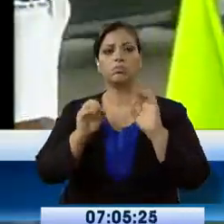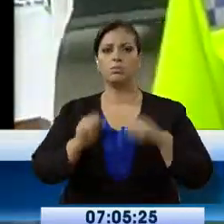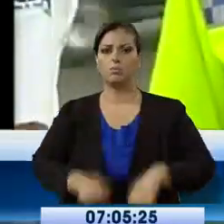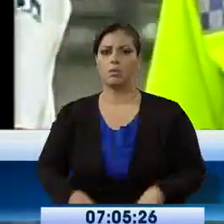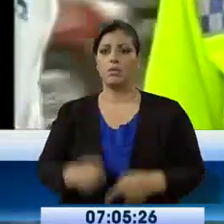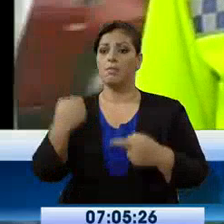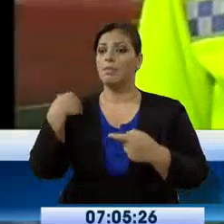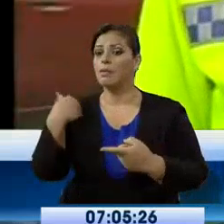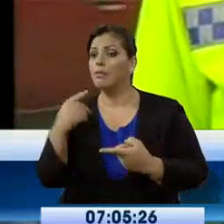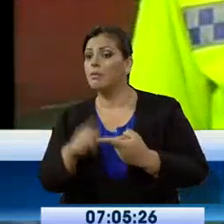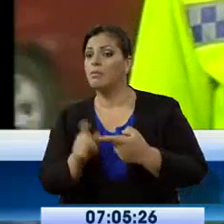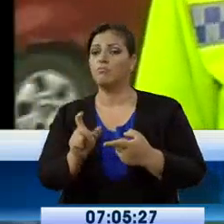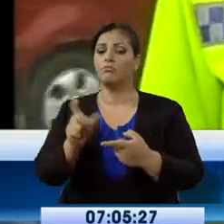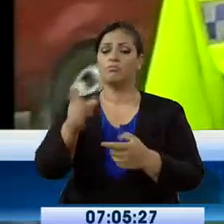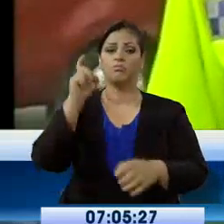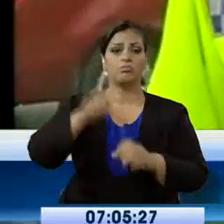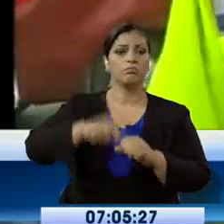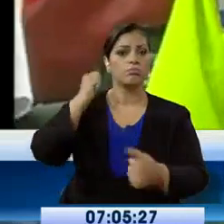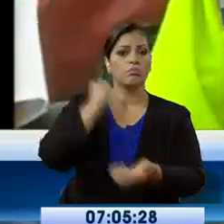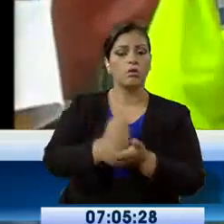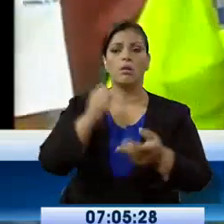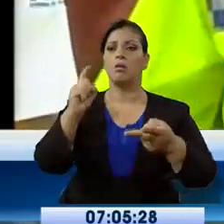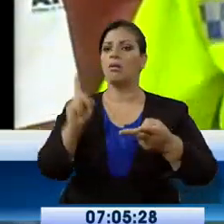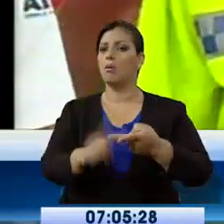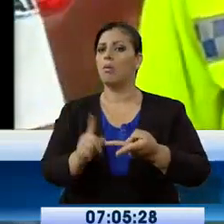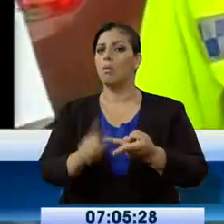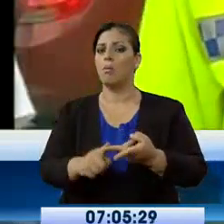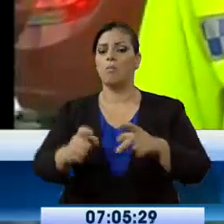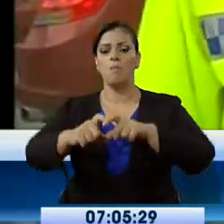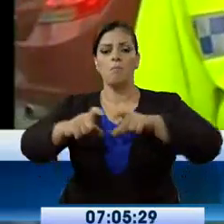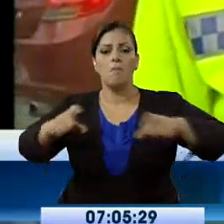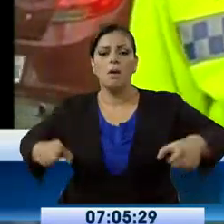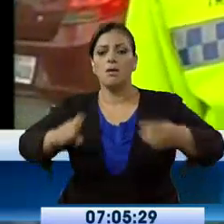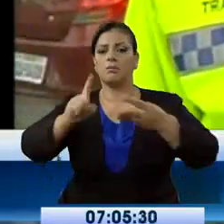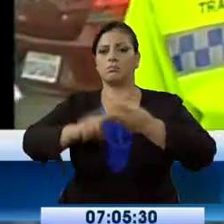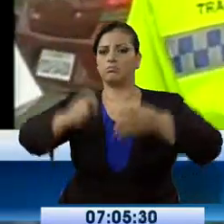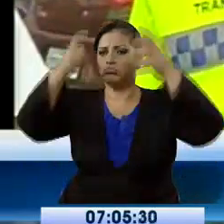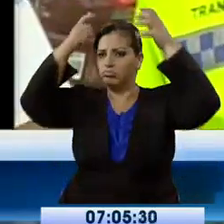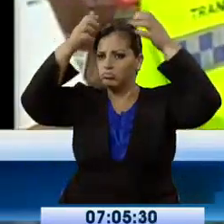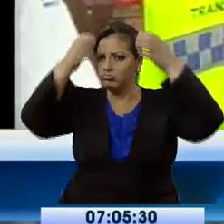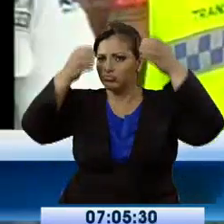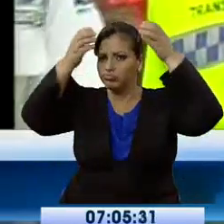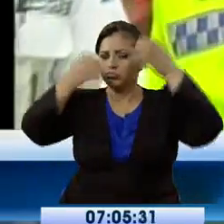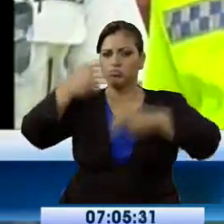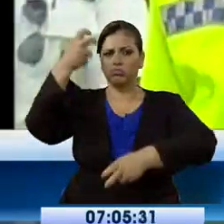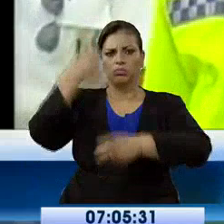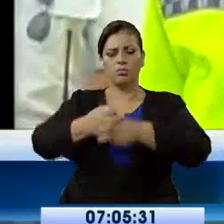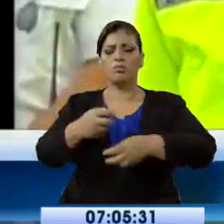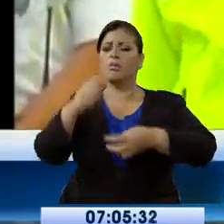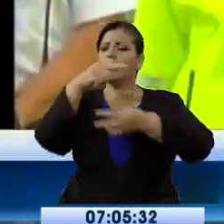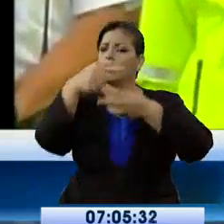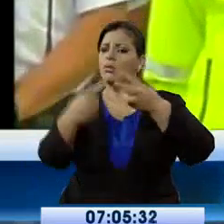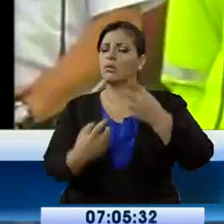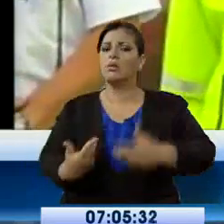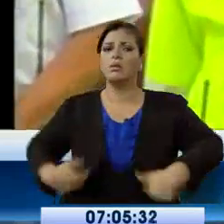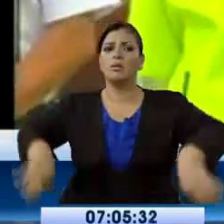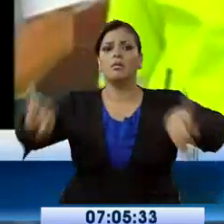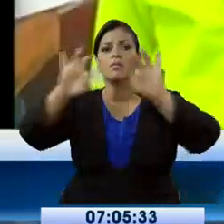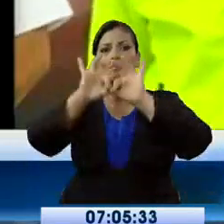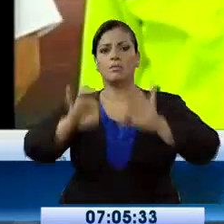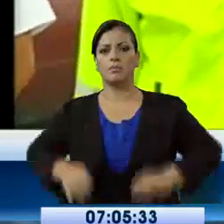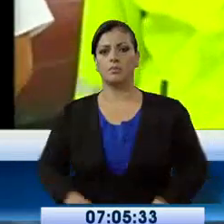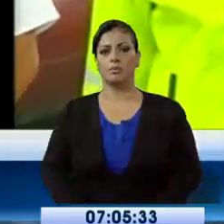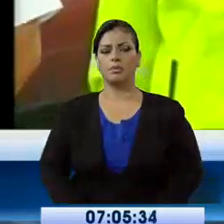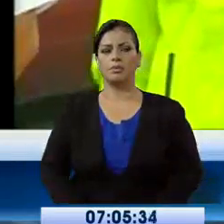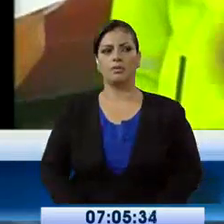identificación, que tengan el casco homologado, los accesorios básicos, es decir, todo eso es importante. Los resultados del control dejan de manifiesto que siguen incurriendo